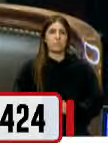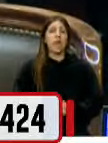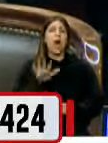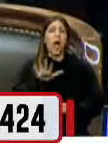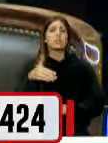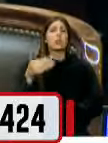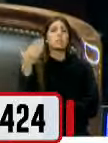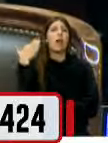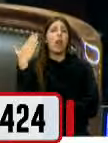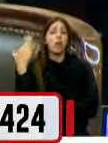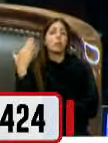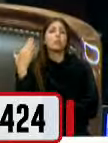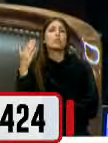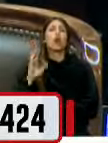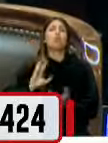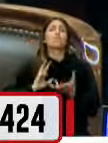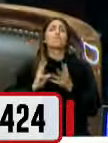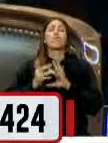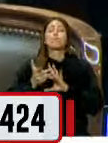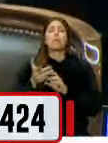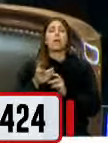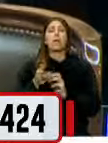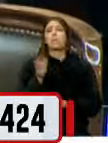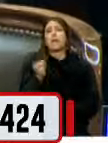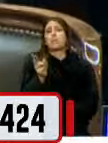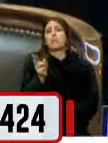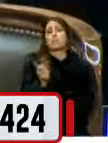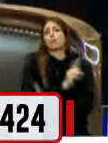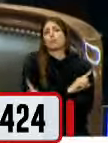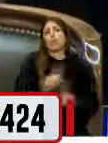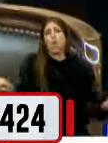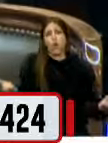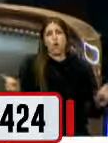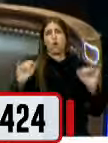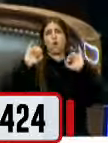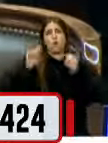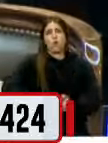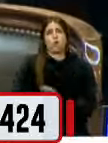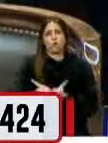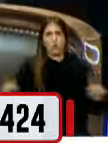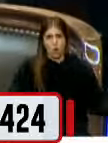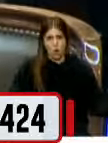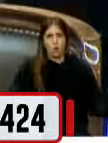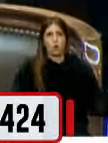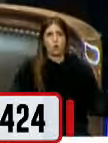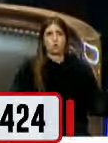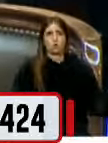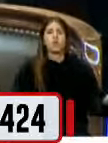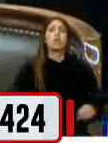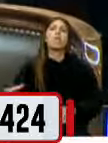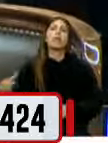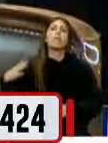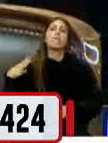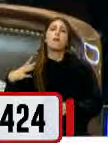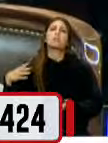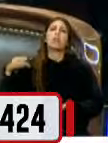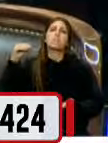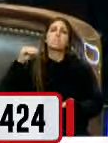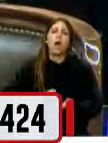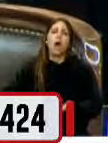la conciencia, así que acabemos con eso. Bien. Hay gente inteligente que no está prófuga de la inteligencia. Muchas gracias, muy amable. Interesante.